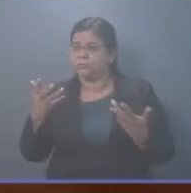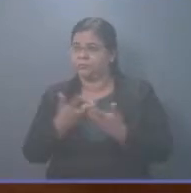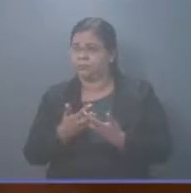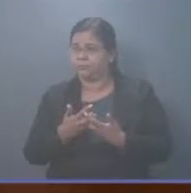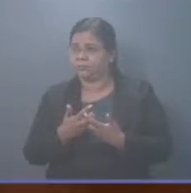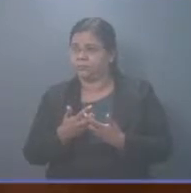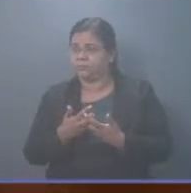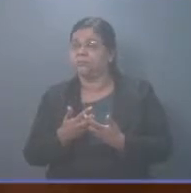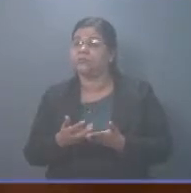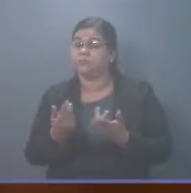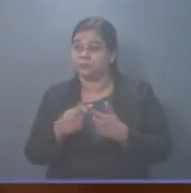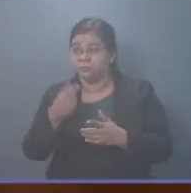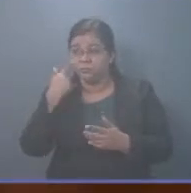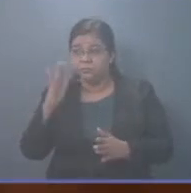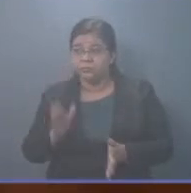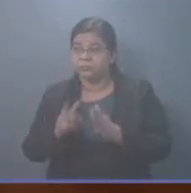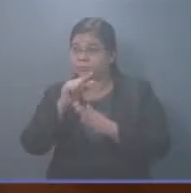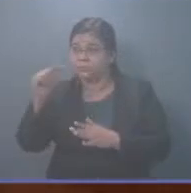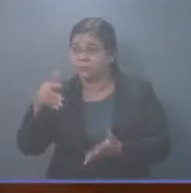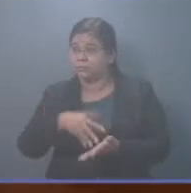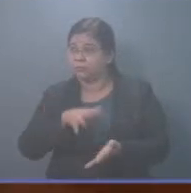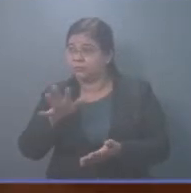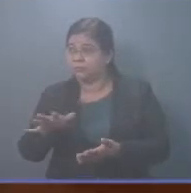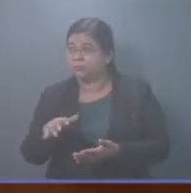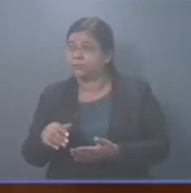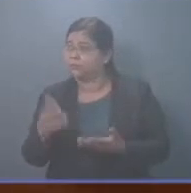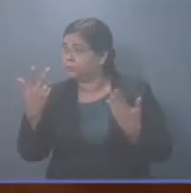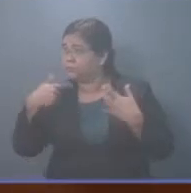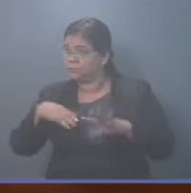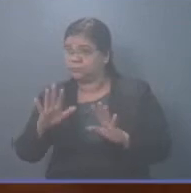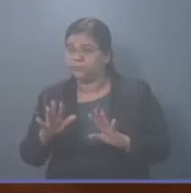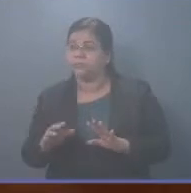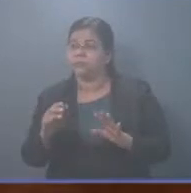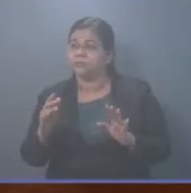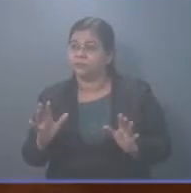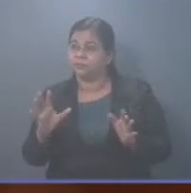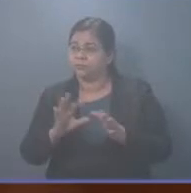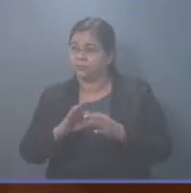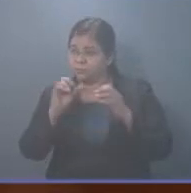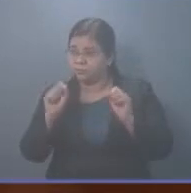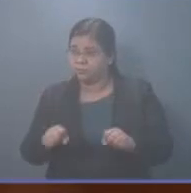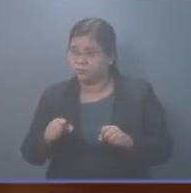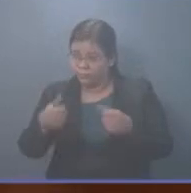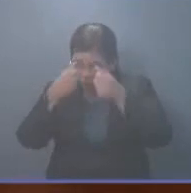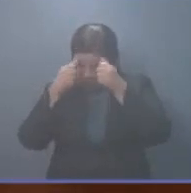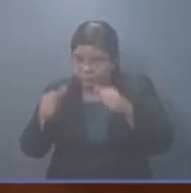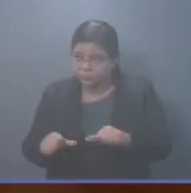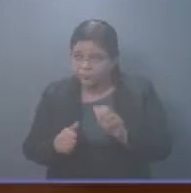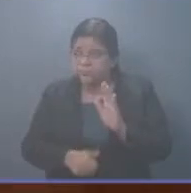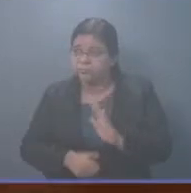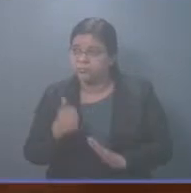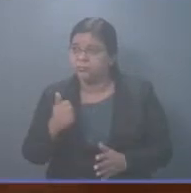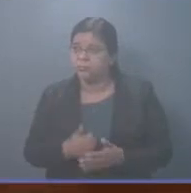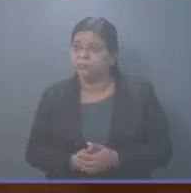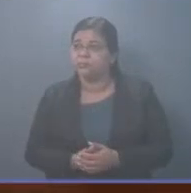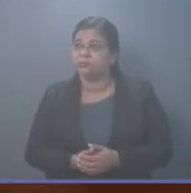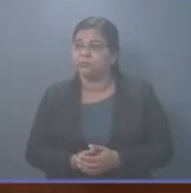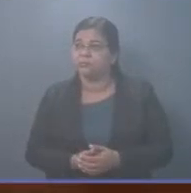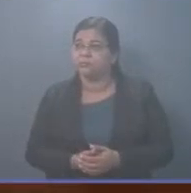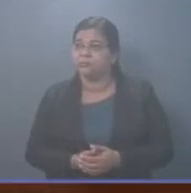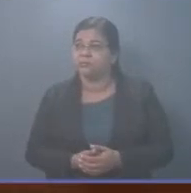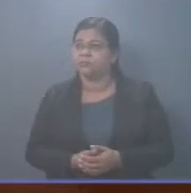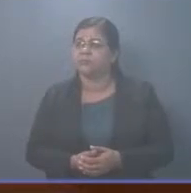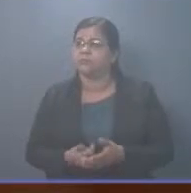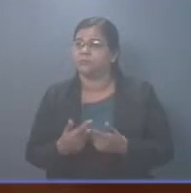C. En el caso de las instituciones públicas previsionales, el otorgamiento de la pensión por viudez será de forma vitalicia sin